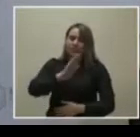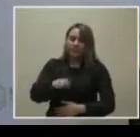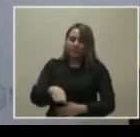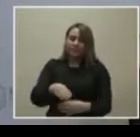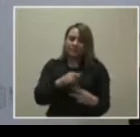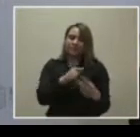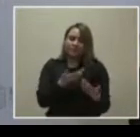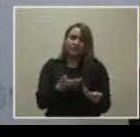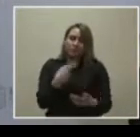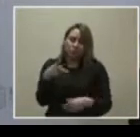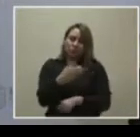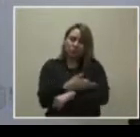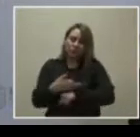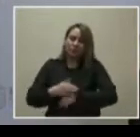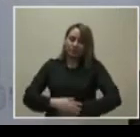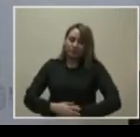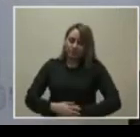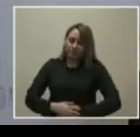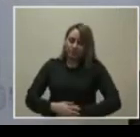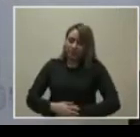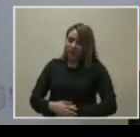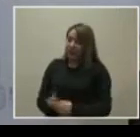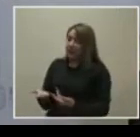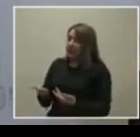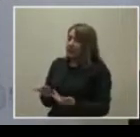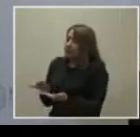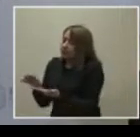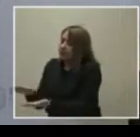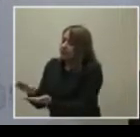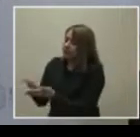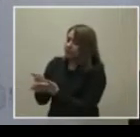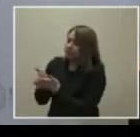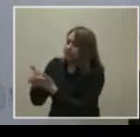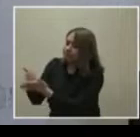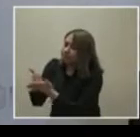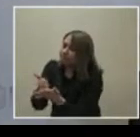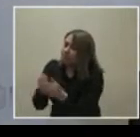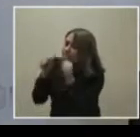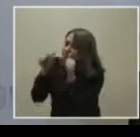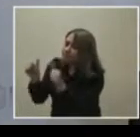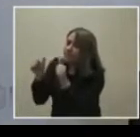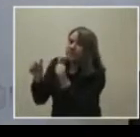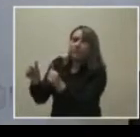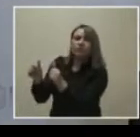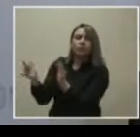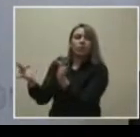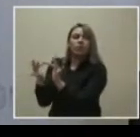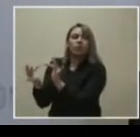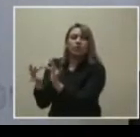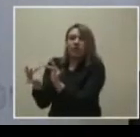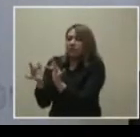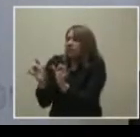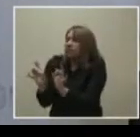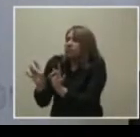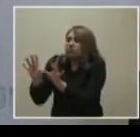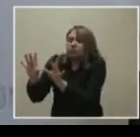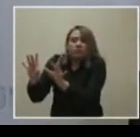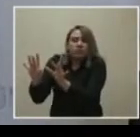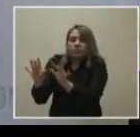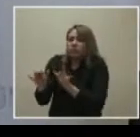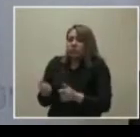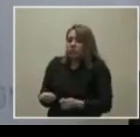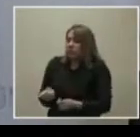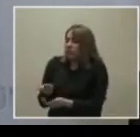Se les ofreció, evidentemente, nos pusimos a sus órdenes y estar en contacto por cualquier situación que